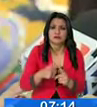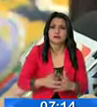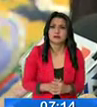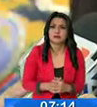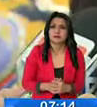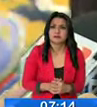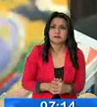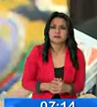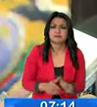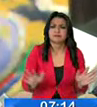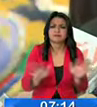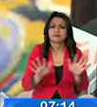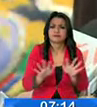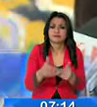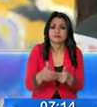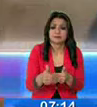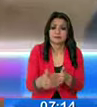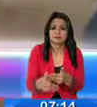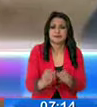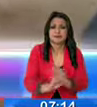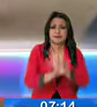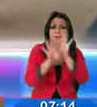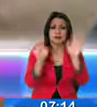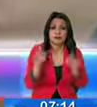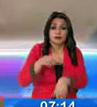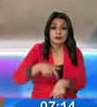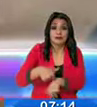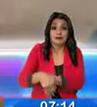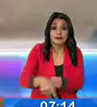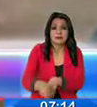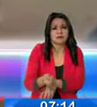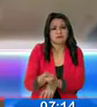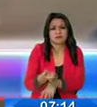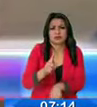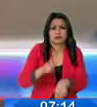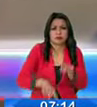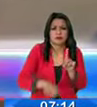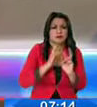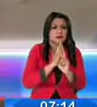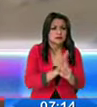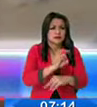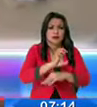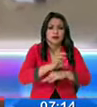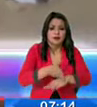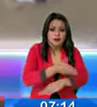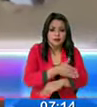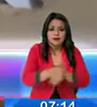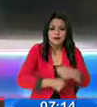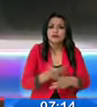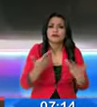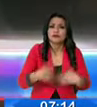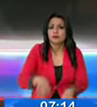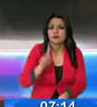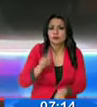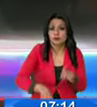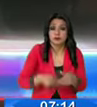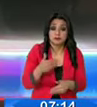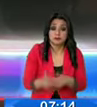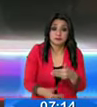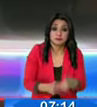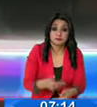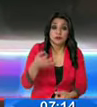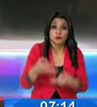dicen que las cosas deben quedar en claro los tiempos no alcanzan para dar una al país antes de finalizar el año pues un proceso de